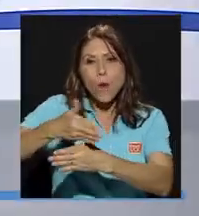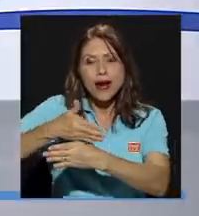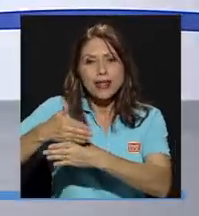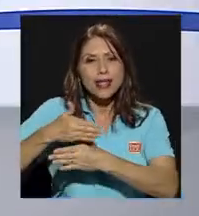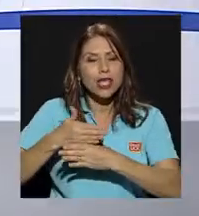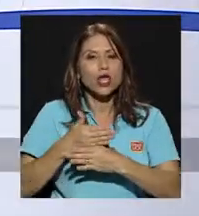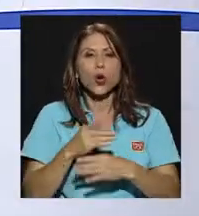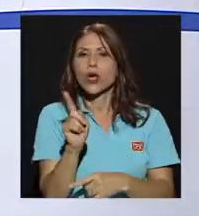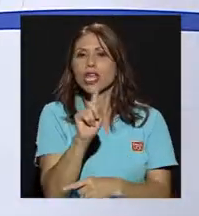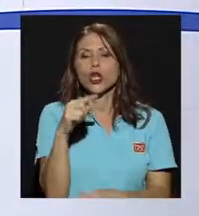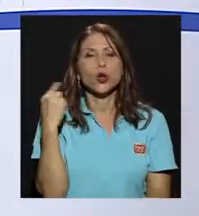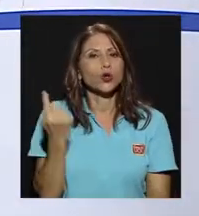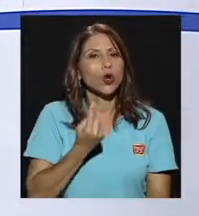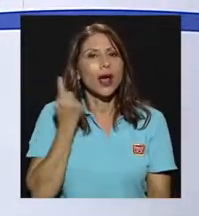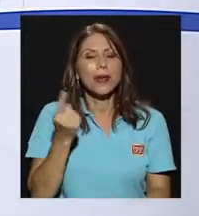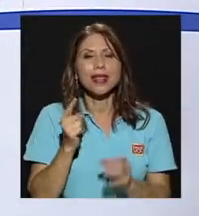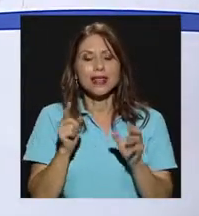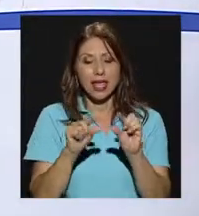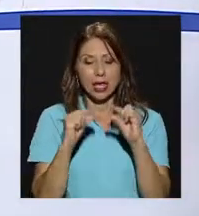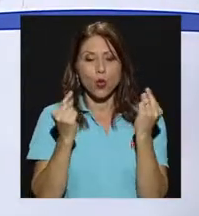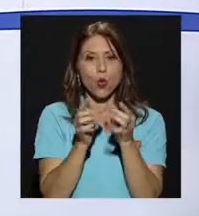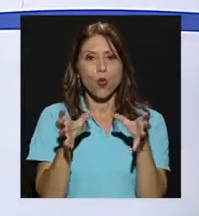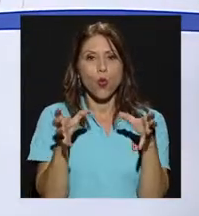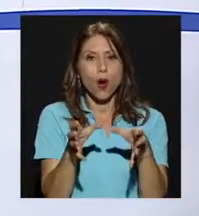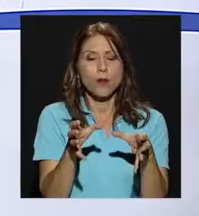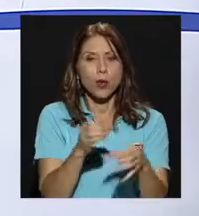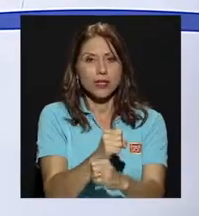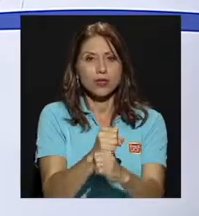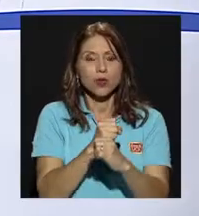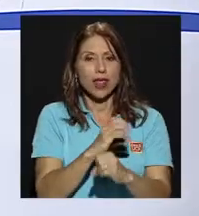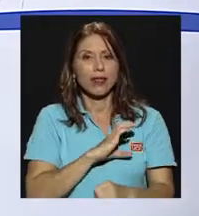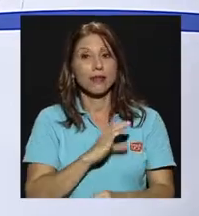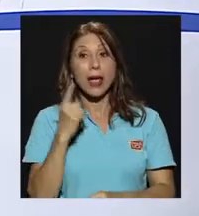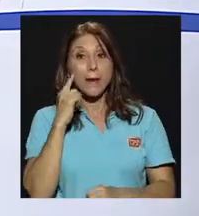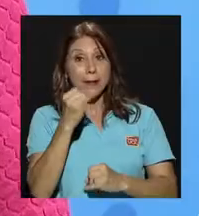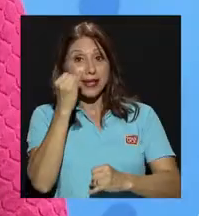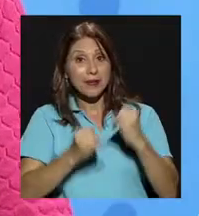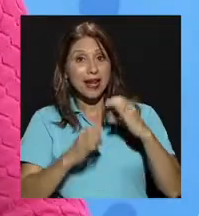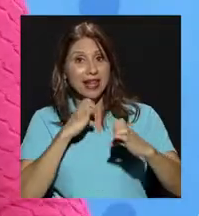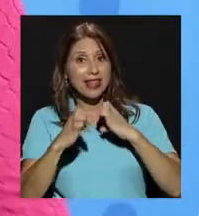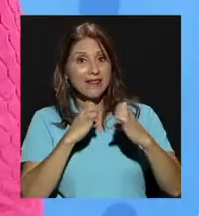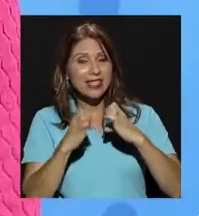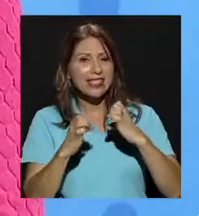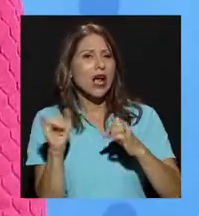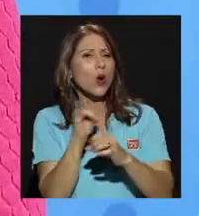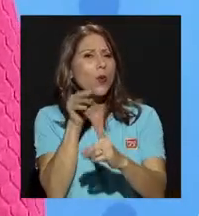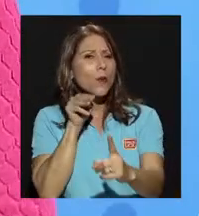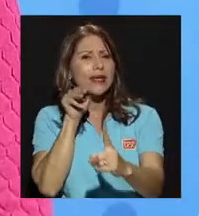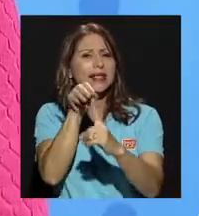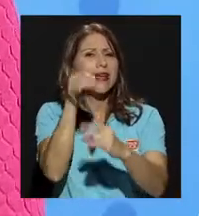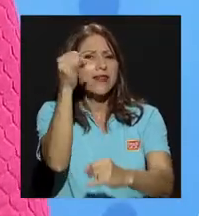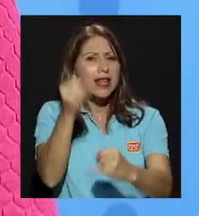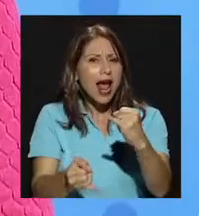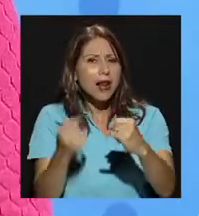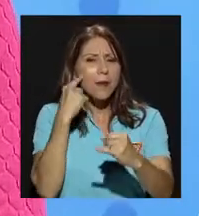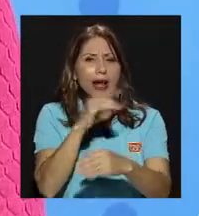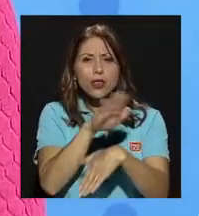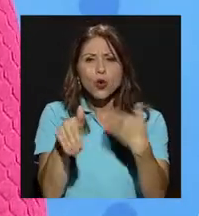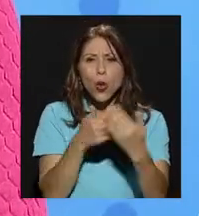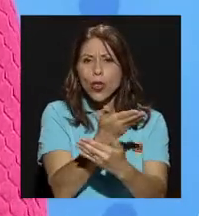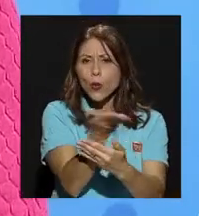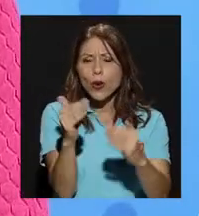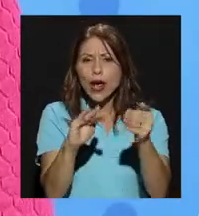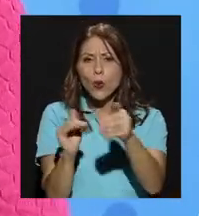no solamente del cuerpo de seguridad de la institución. Para terminar la entrevista, don Jeffrey, entonces, como un mensaje ya final hacia toda la